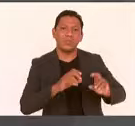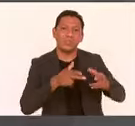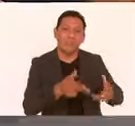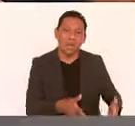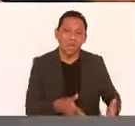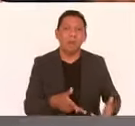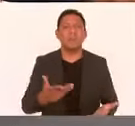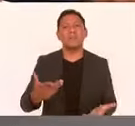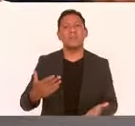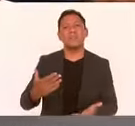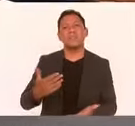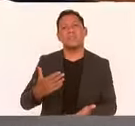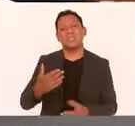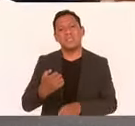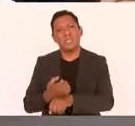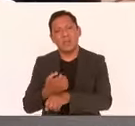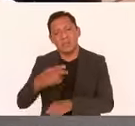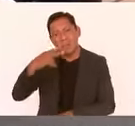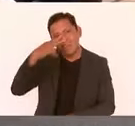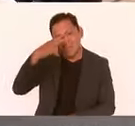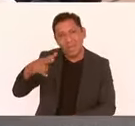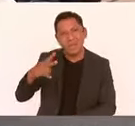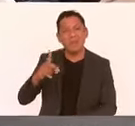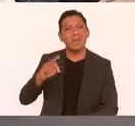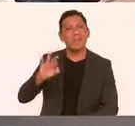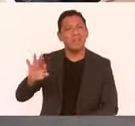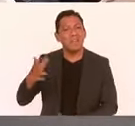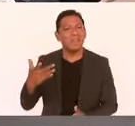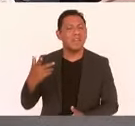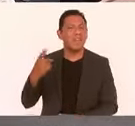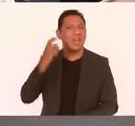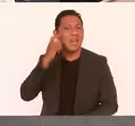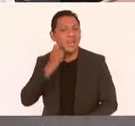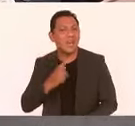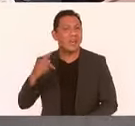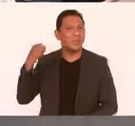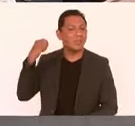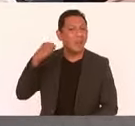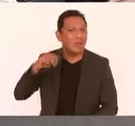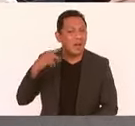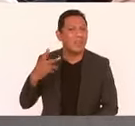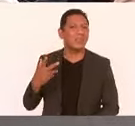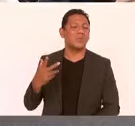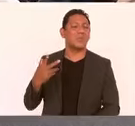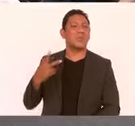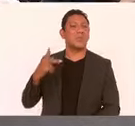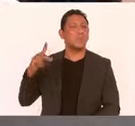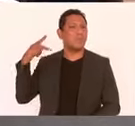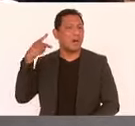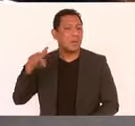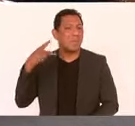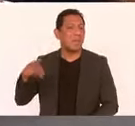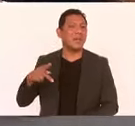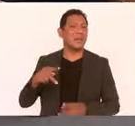de México, Distrito Federal, Guerrero, Michoacán, Morelos, Tabasco, Puebla, Tlaxcala,